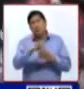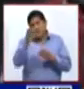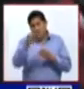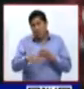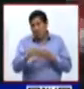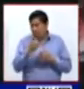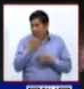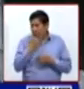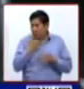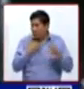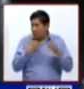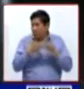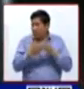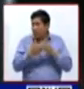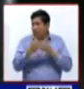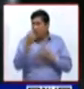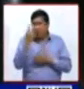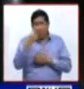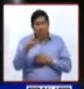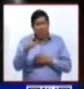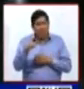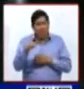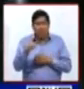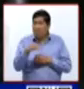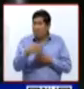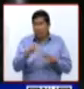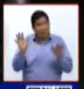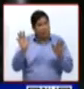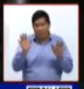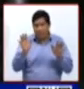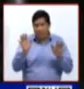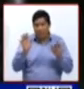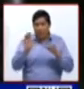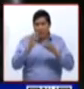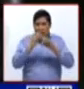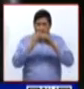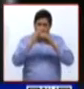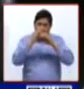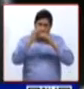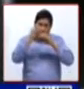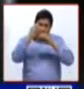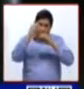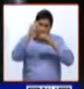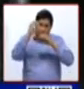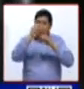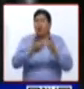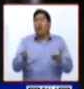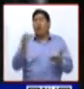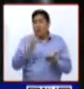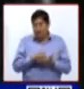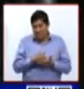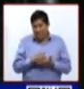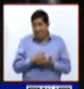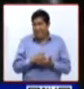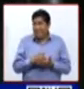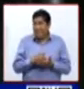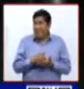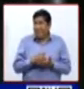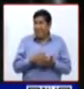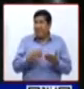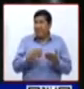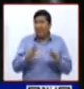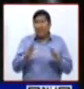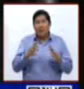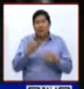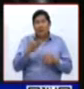Y hasta las 12:30 más o menos sale la sombra y vuelve el ciclo a aparecer la luna. Entonces